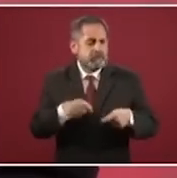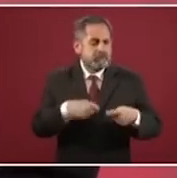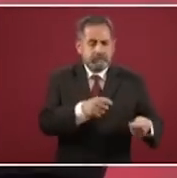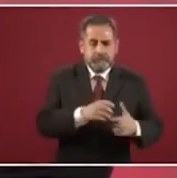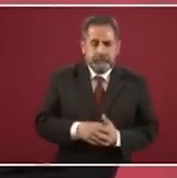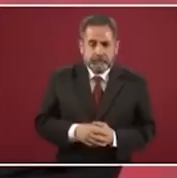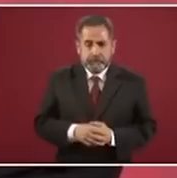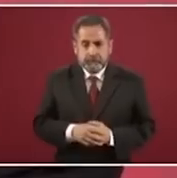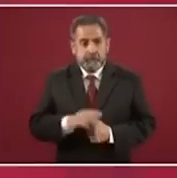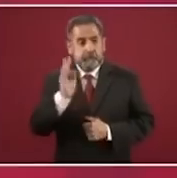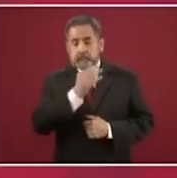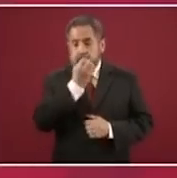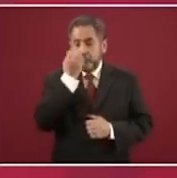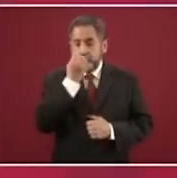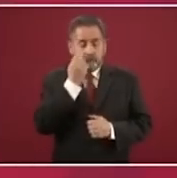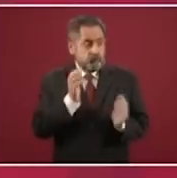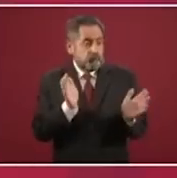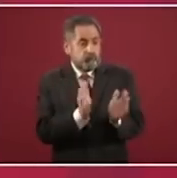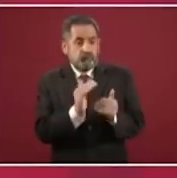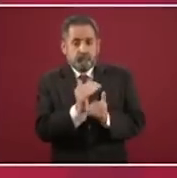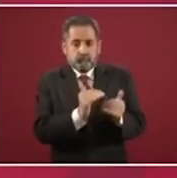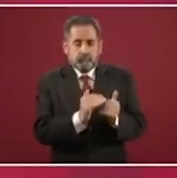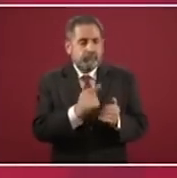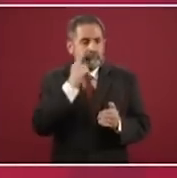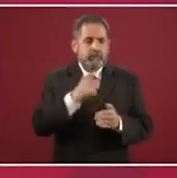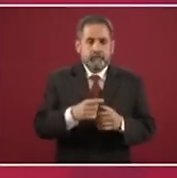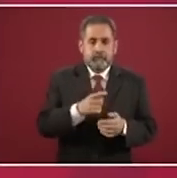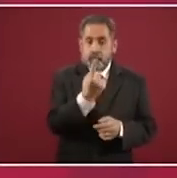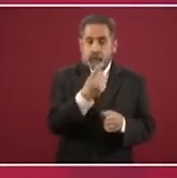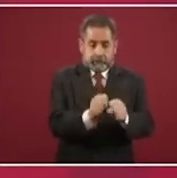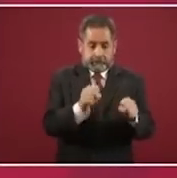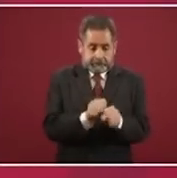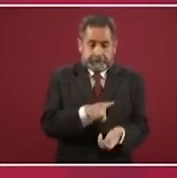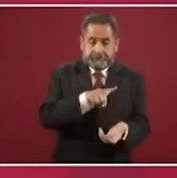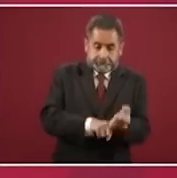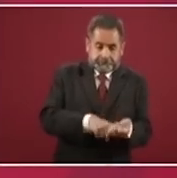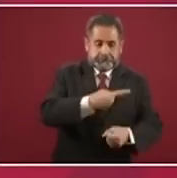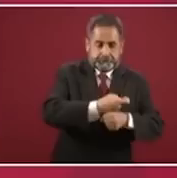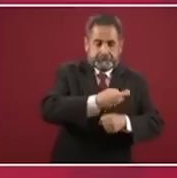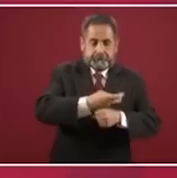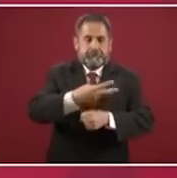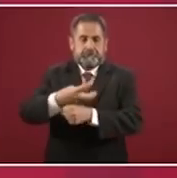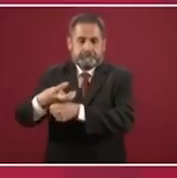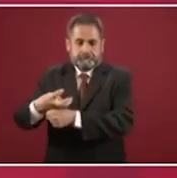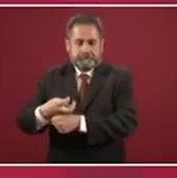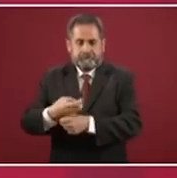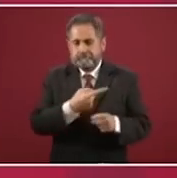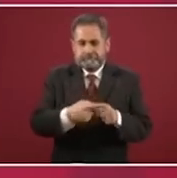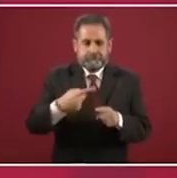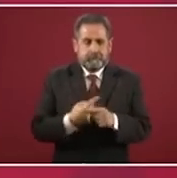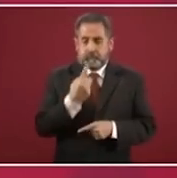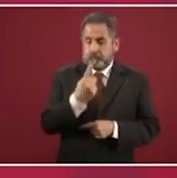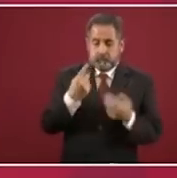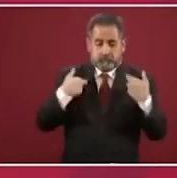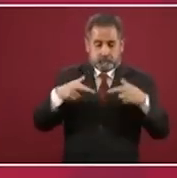Si es una escuela pequeña, multigrado, donde un maestro, dos maestros, maestras